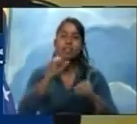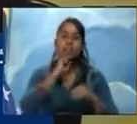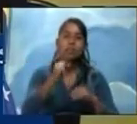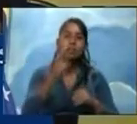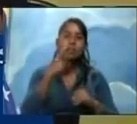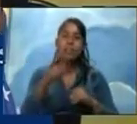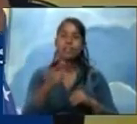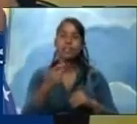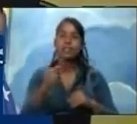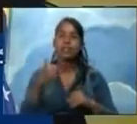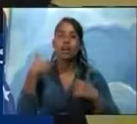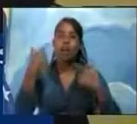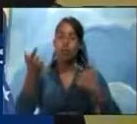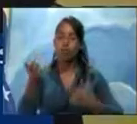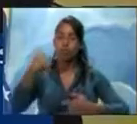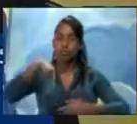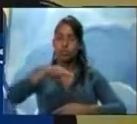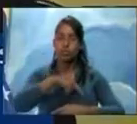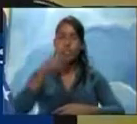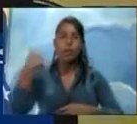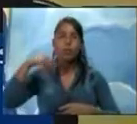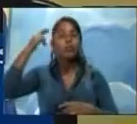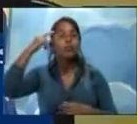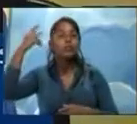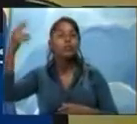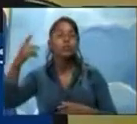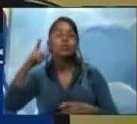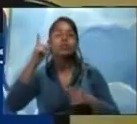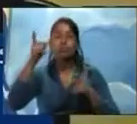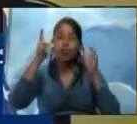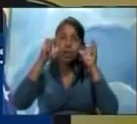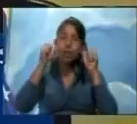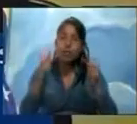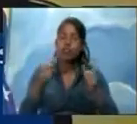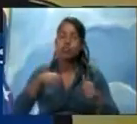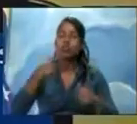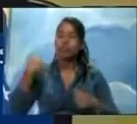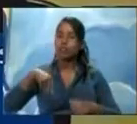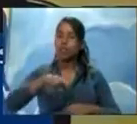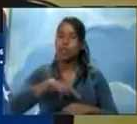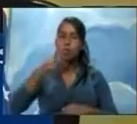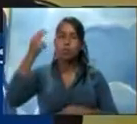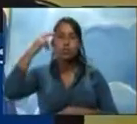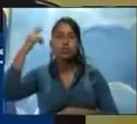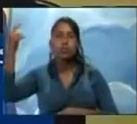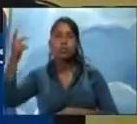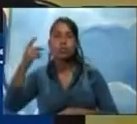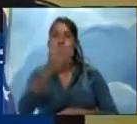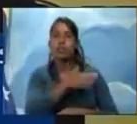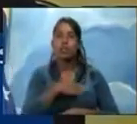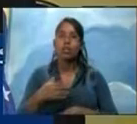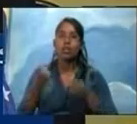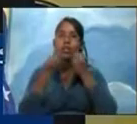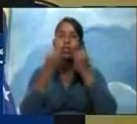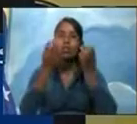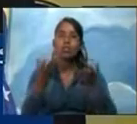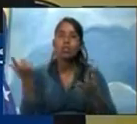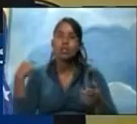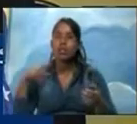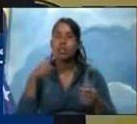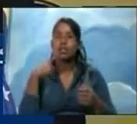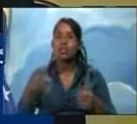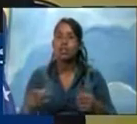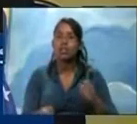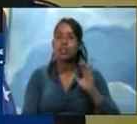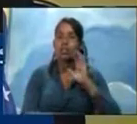decir que cuando uno tiene un sueño, óigase bien, cuando uno tiene un sueño, y lo quiere contar, tiene que contar